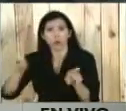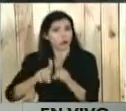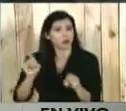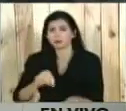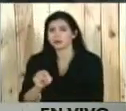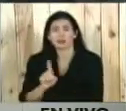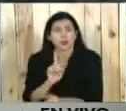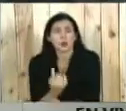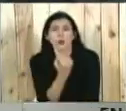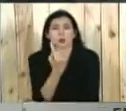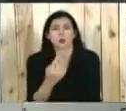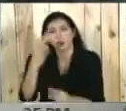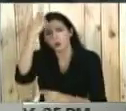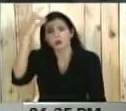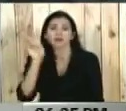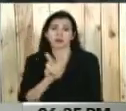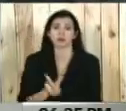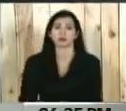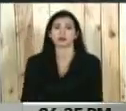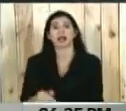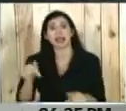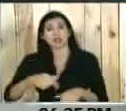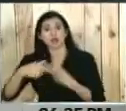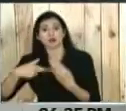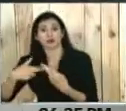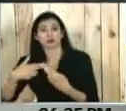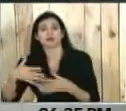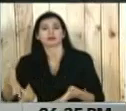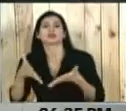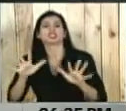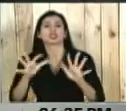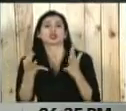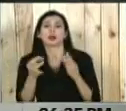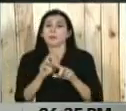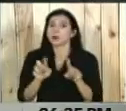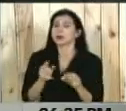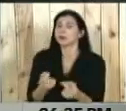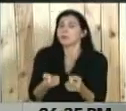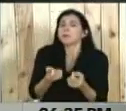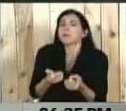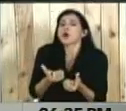18. Y casi nunca las ha reconocido la derecha, ¿verdad?